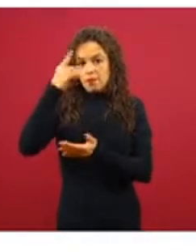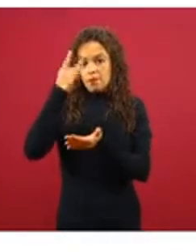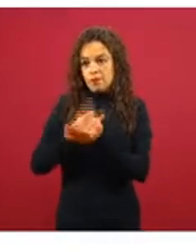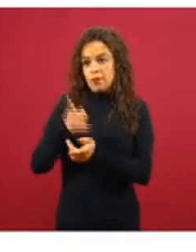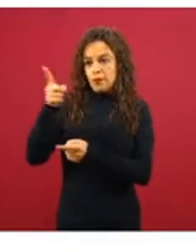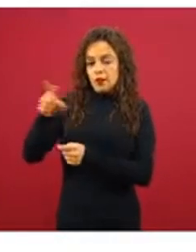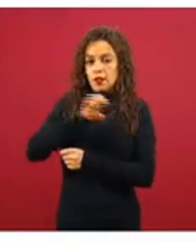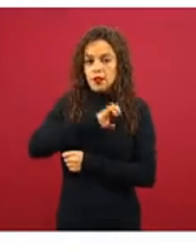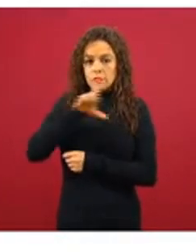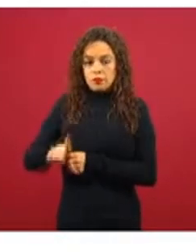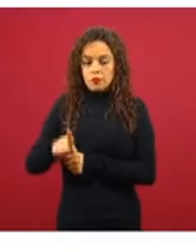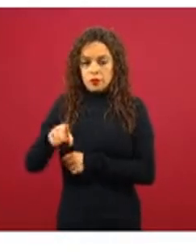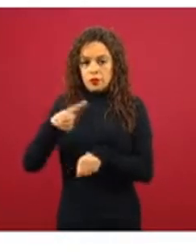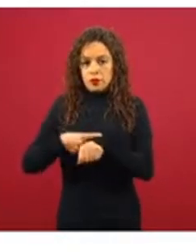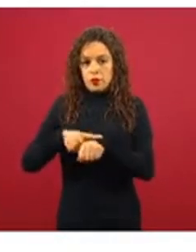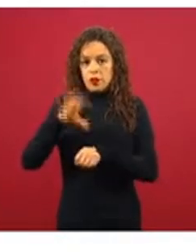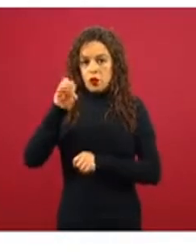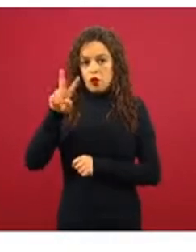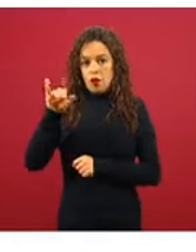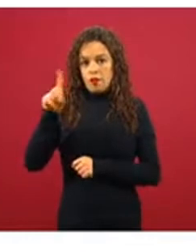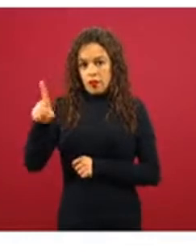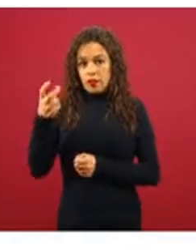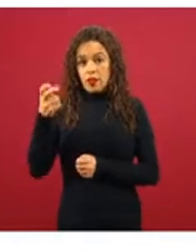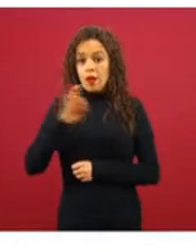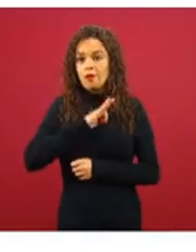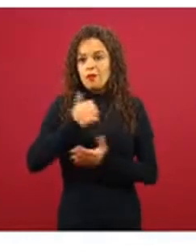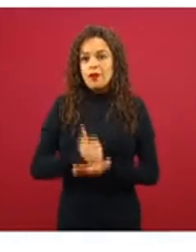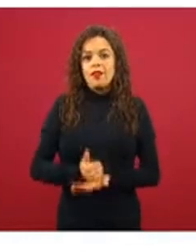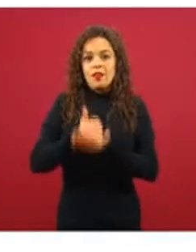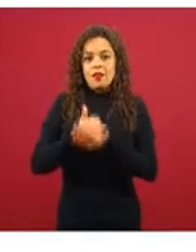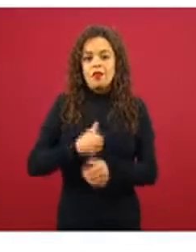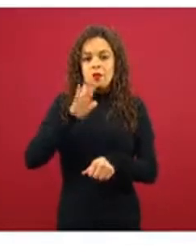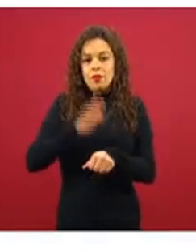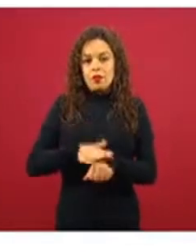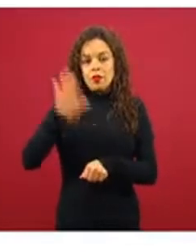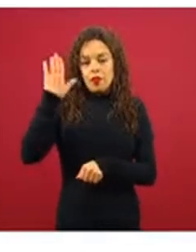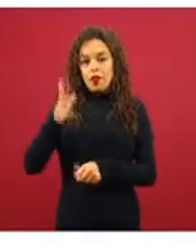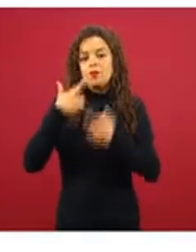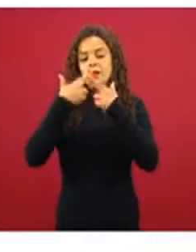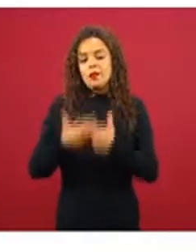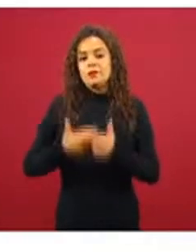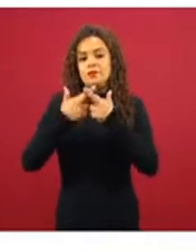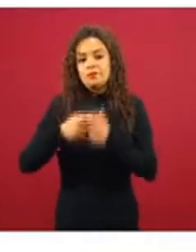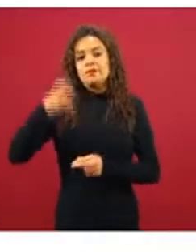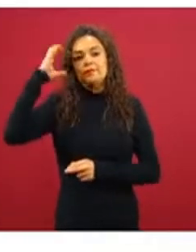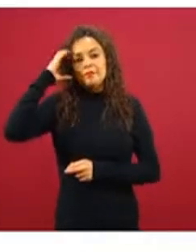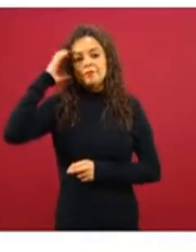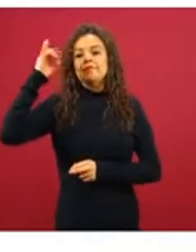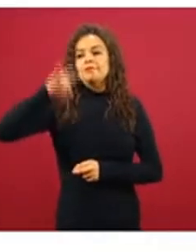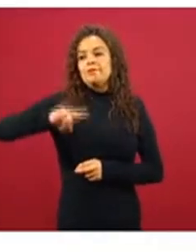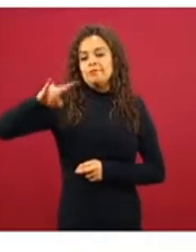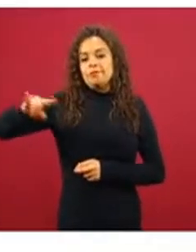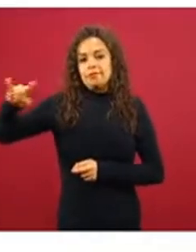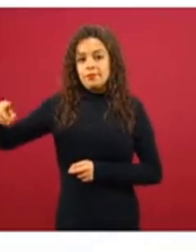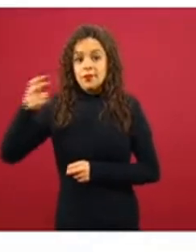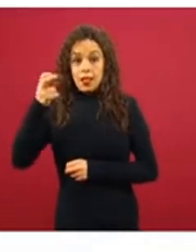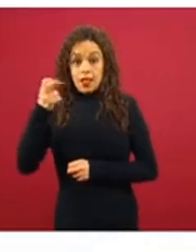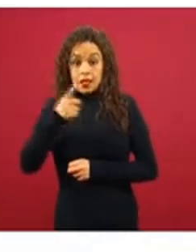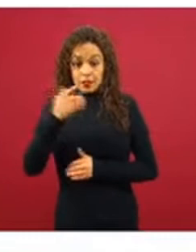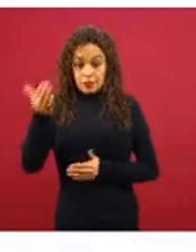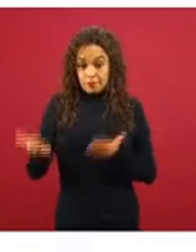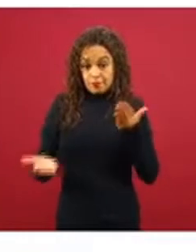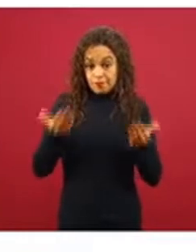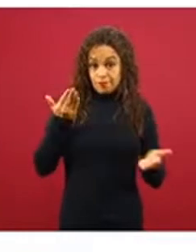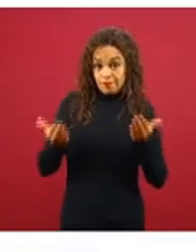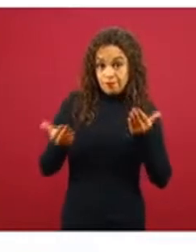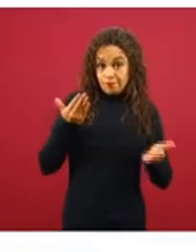entidades federativas, y entonces eso permite incrementar a su vez el número de camas disponibles. Entonces es un balance que se puede lograr